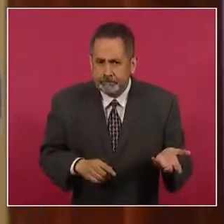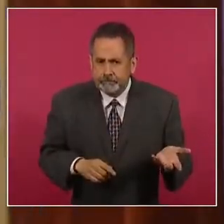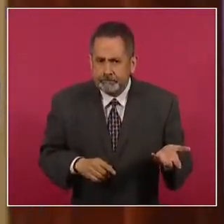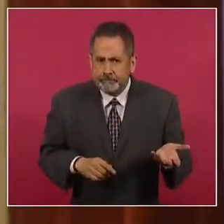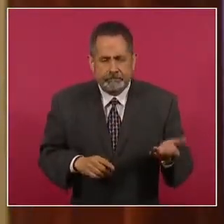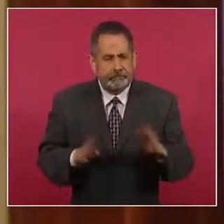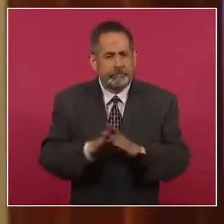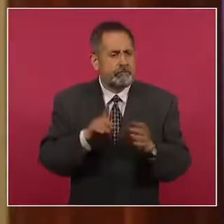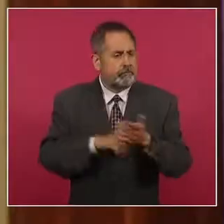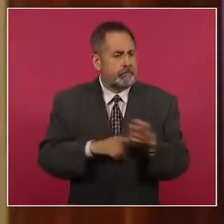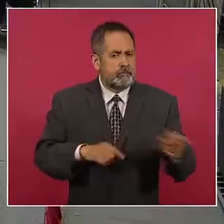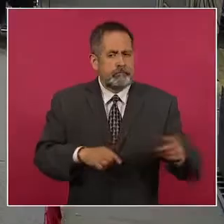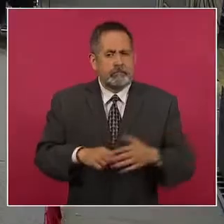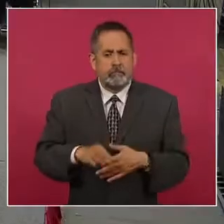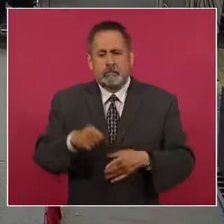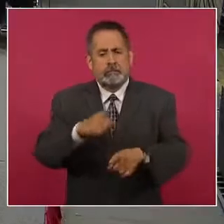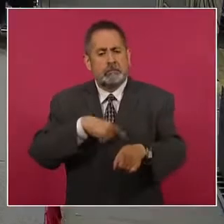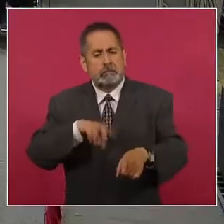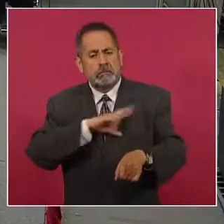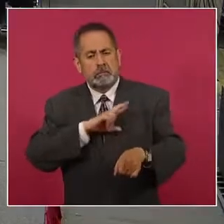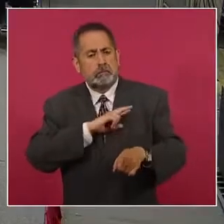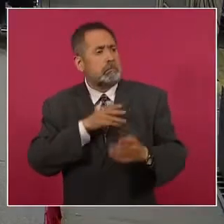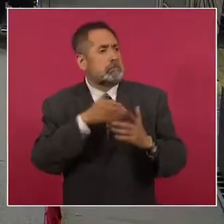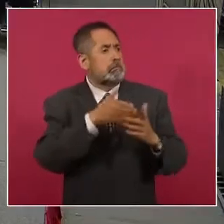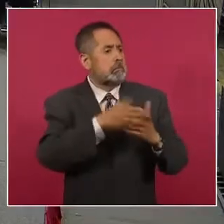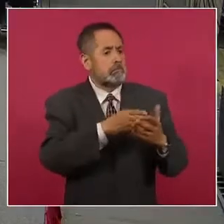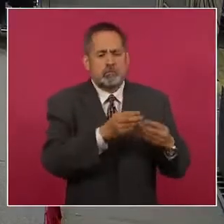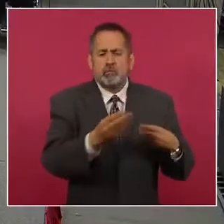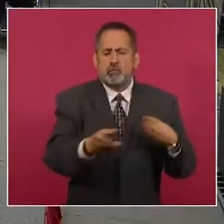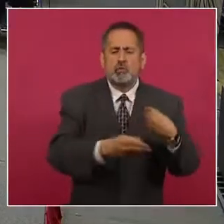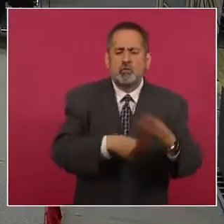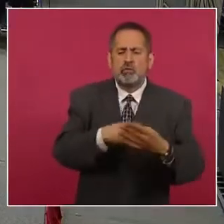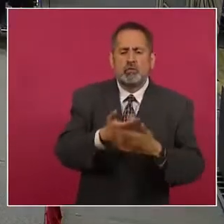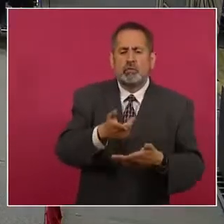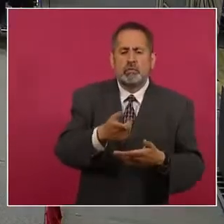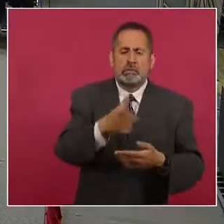a consumidores particulares la energía eléctrica,